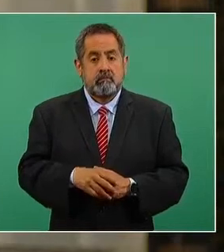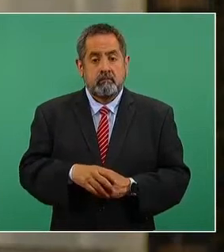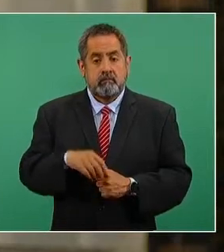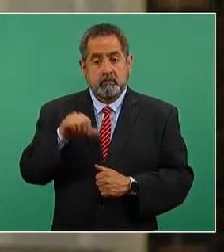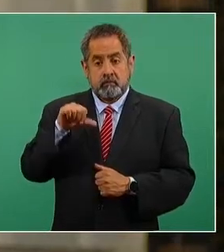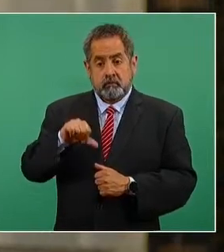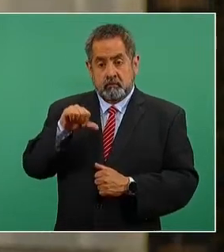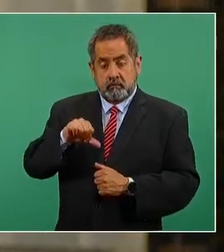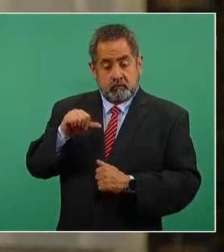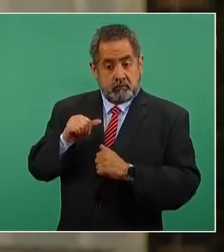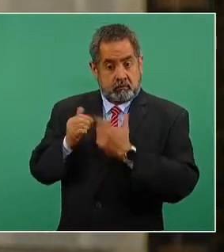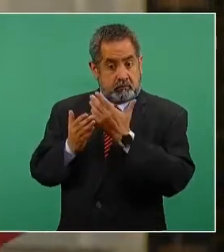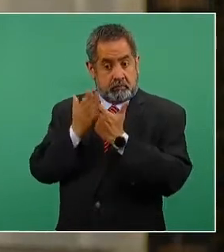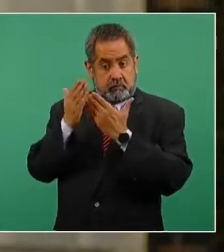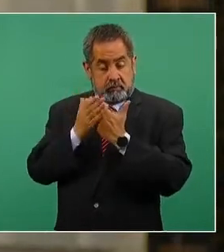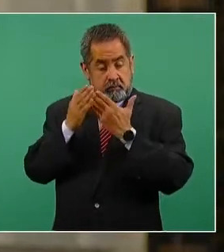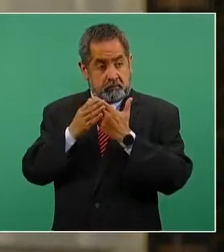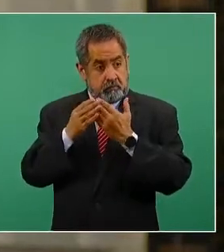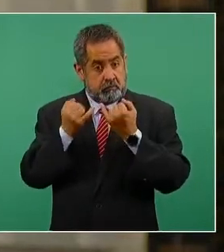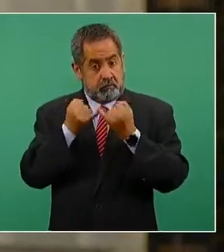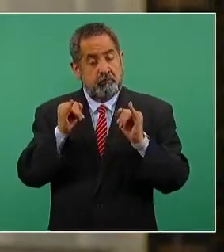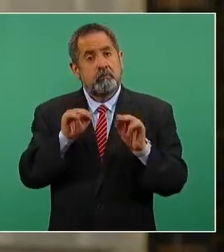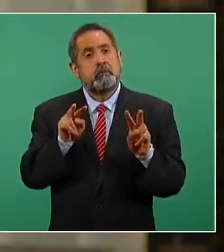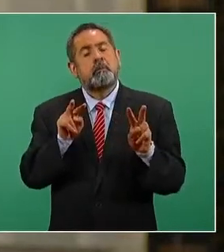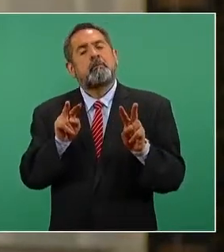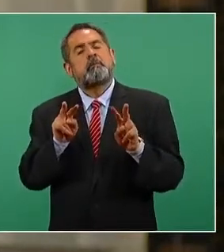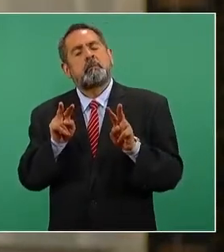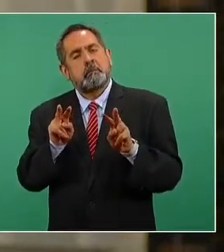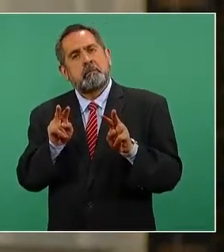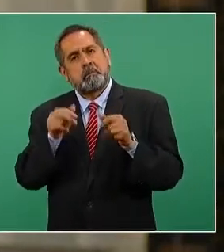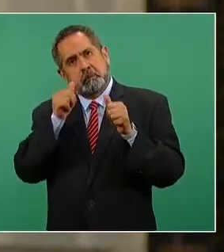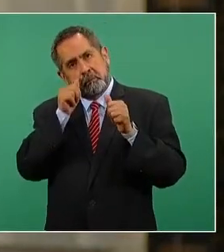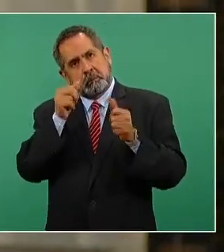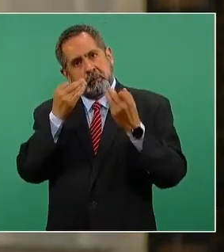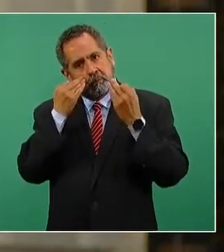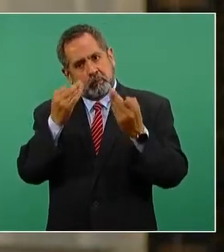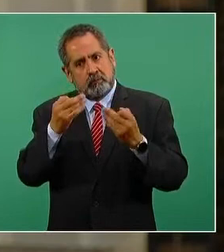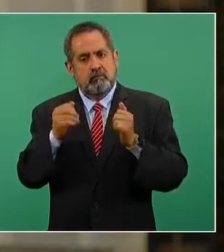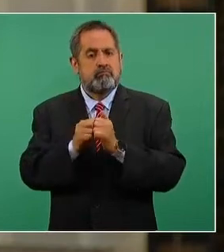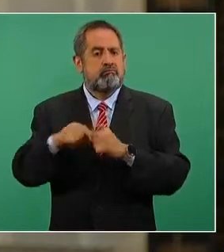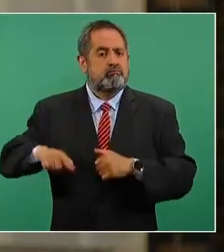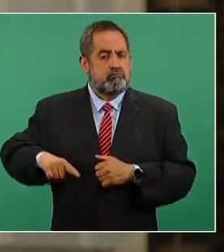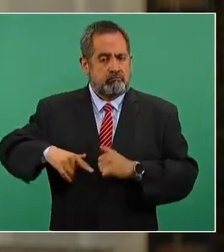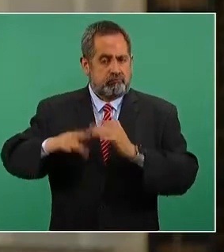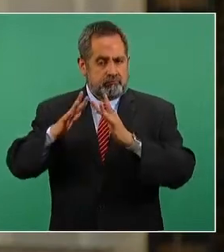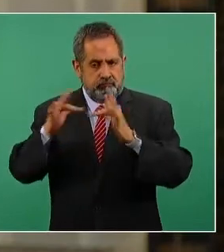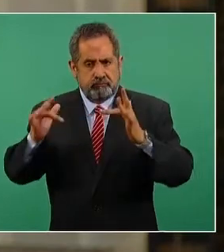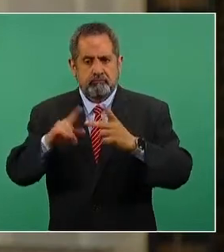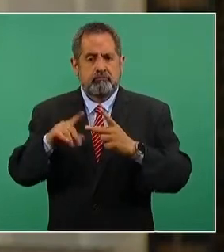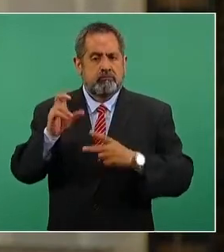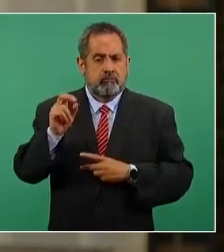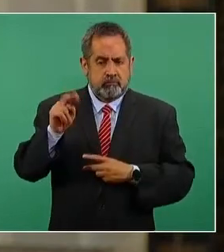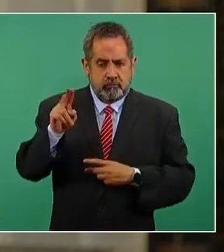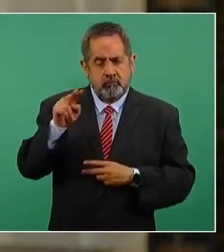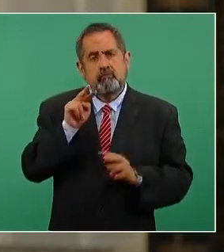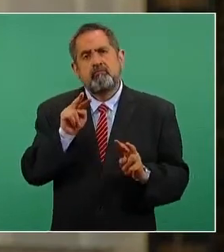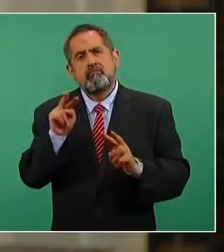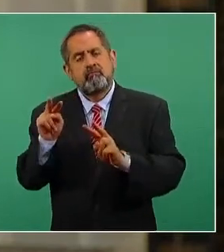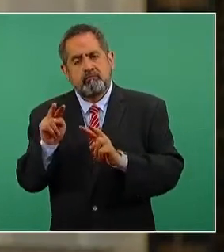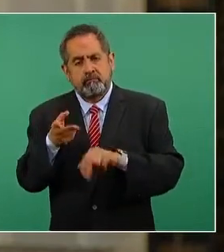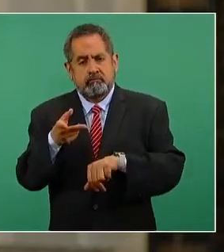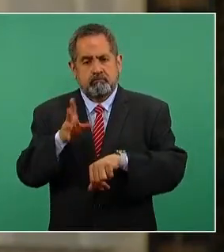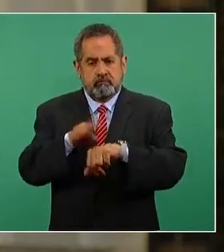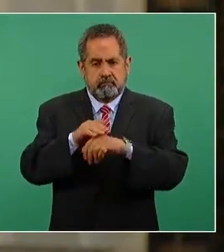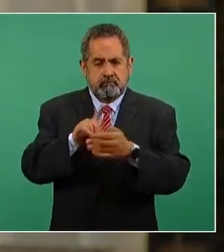a bien hoy ser copartícipes con el gobierno de Francia y con las Naciones Unidas, me voy a